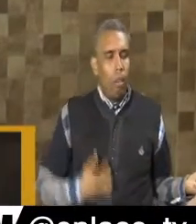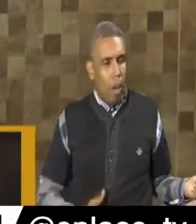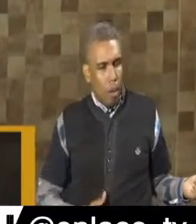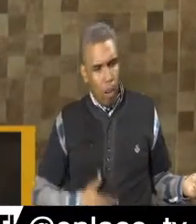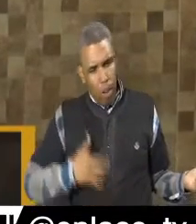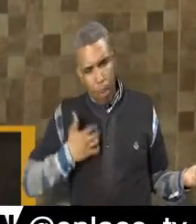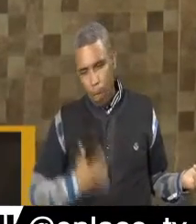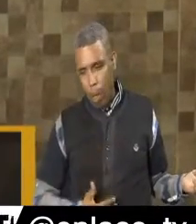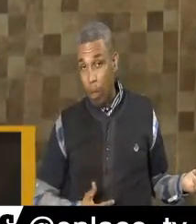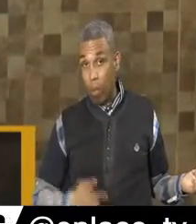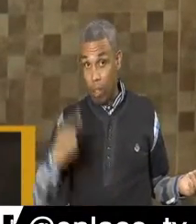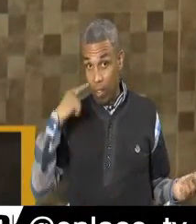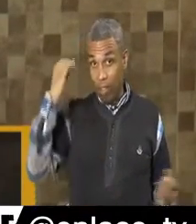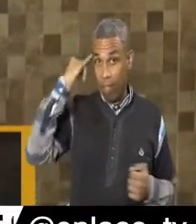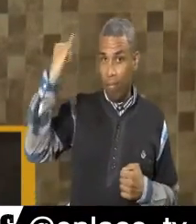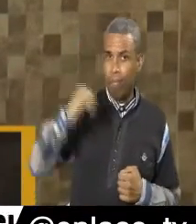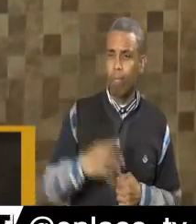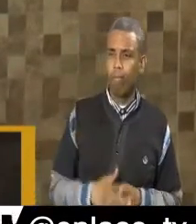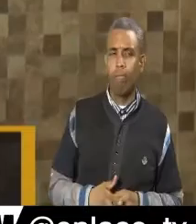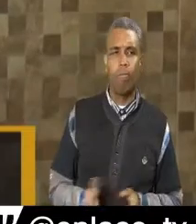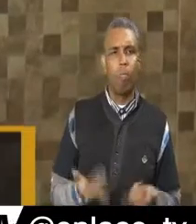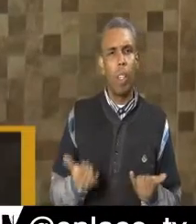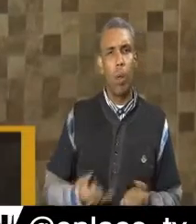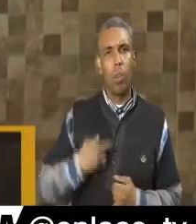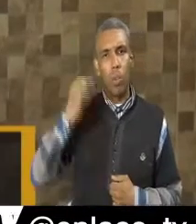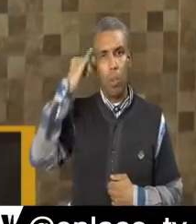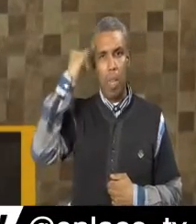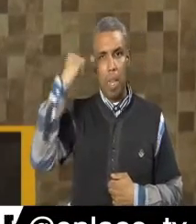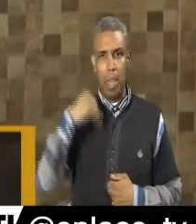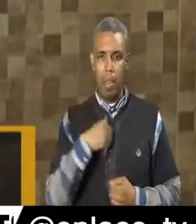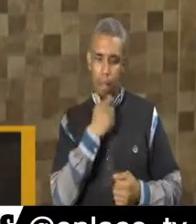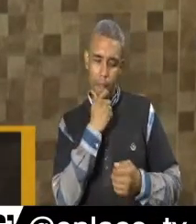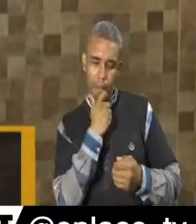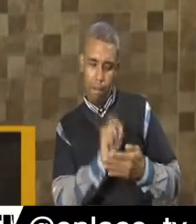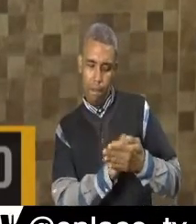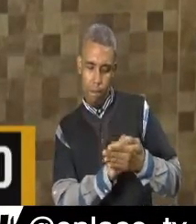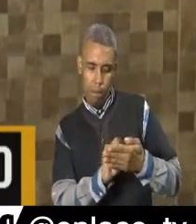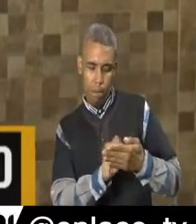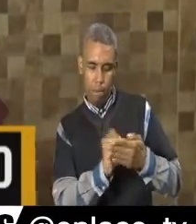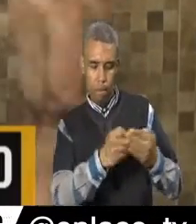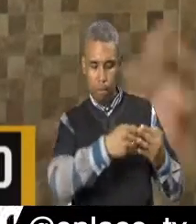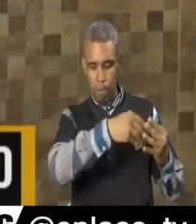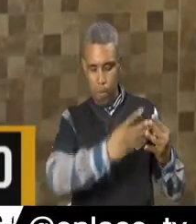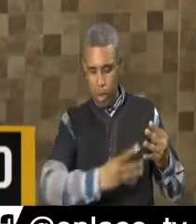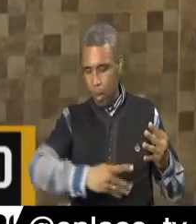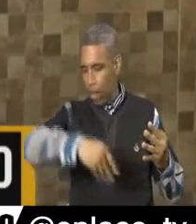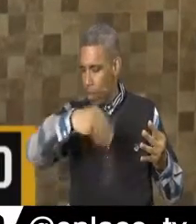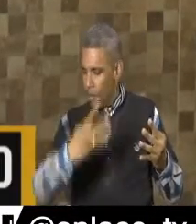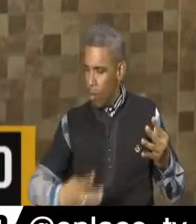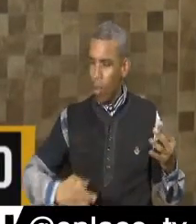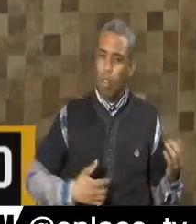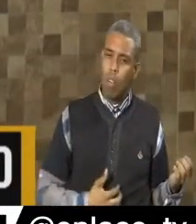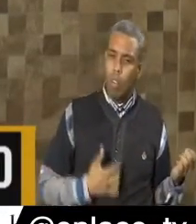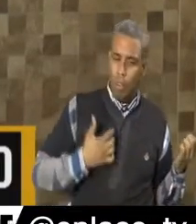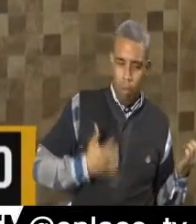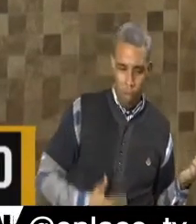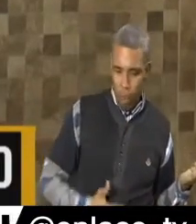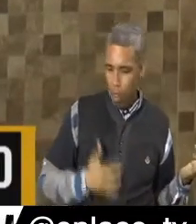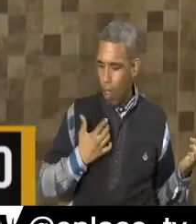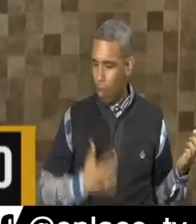esta necesidad social y de esta problemática social, ante todo, que tenemos en nuestra ciudad y en todo el mundo, como lo es el